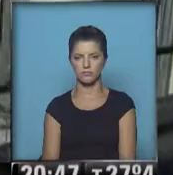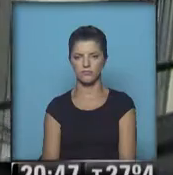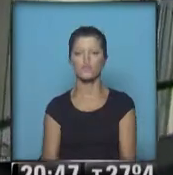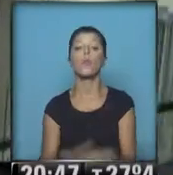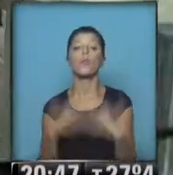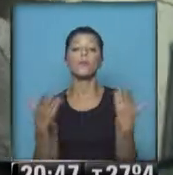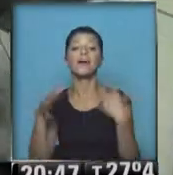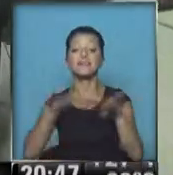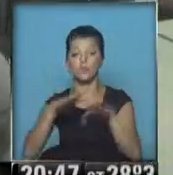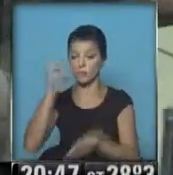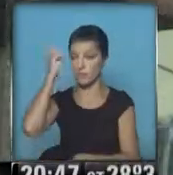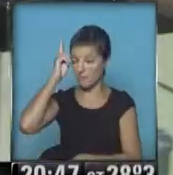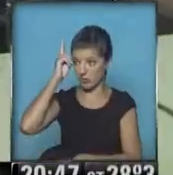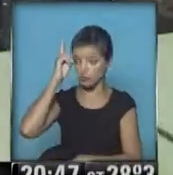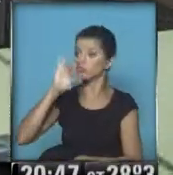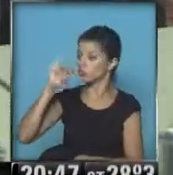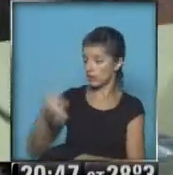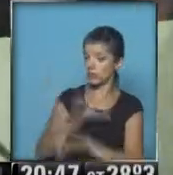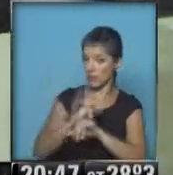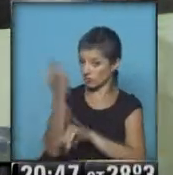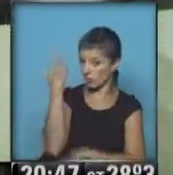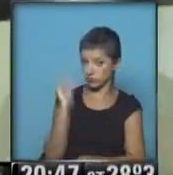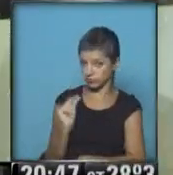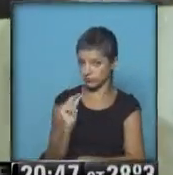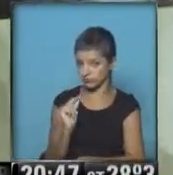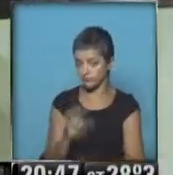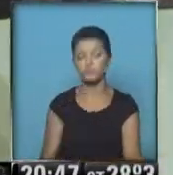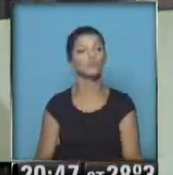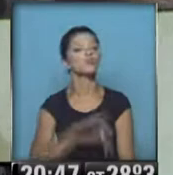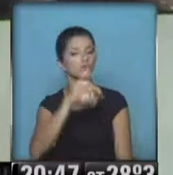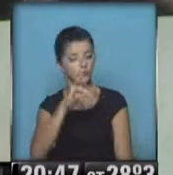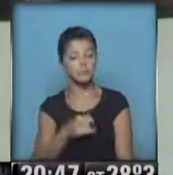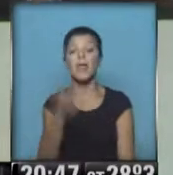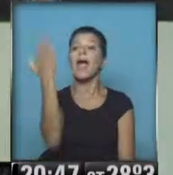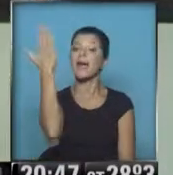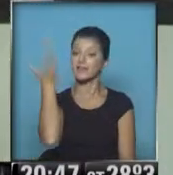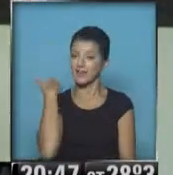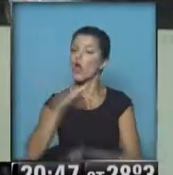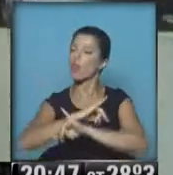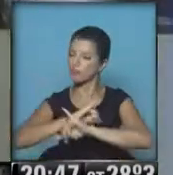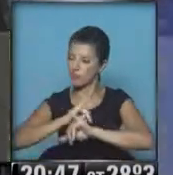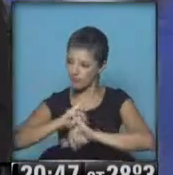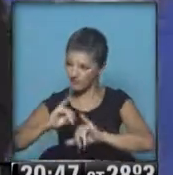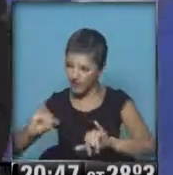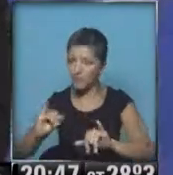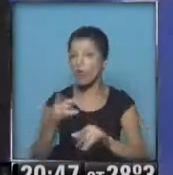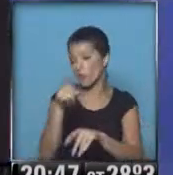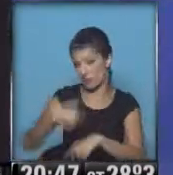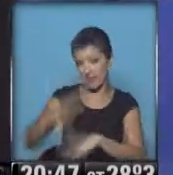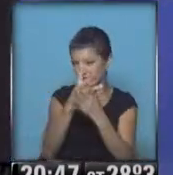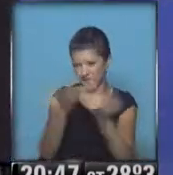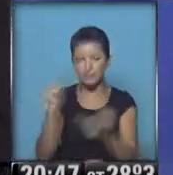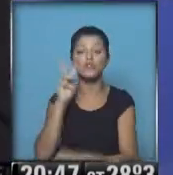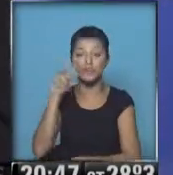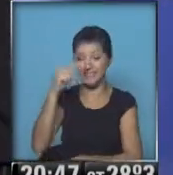Hablamos de la situación en Perú. Claro que sí, hubo novedades en las últimas horas. Efectivamente, ayer lo anunciábamos cuando terminábamos el noticiero, que se